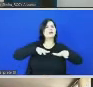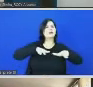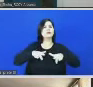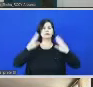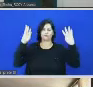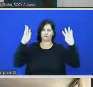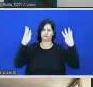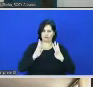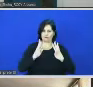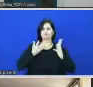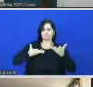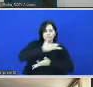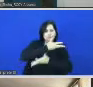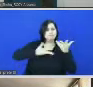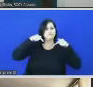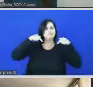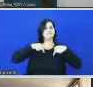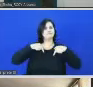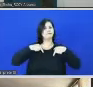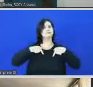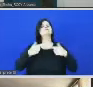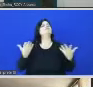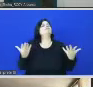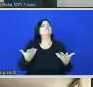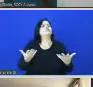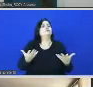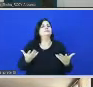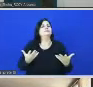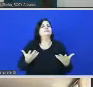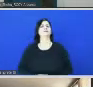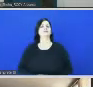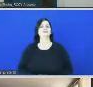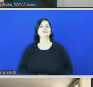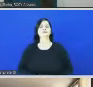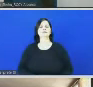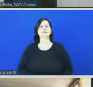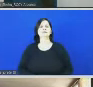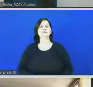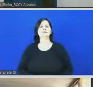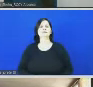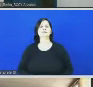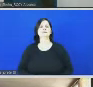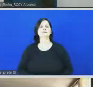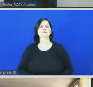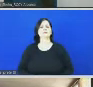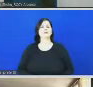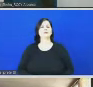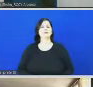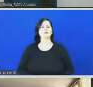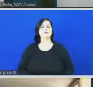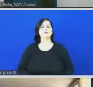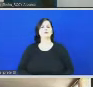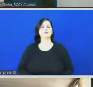filantropías más grandes en el mundo, ¿verdad? Y por, en los